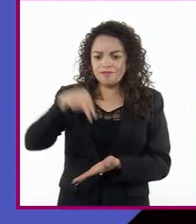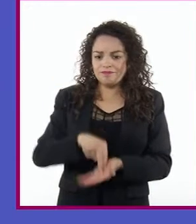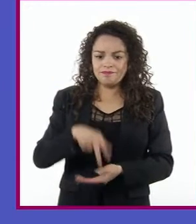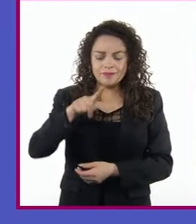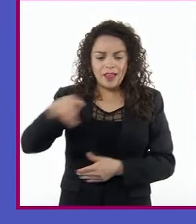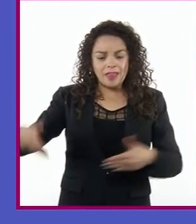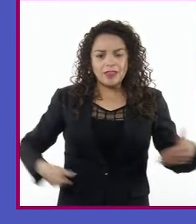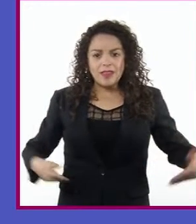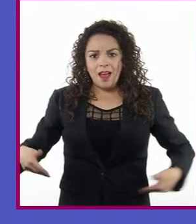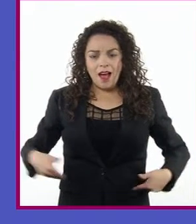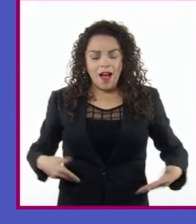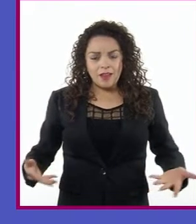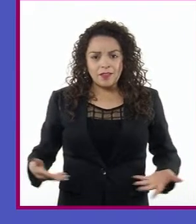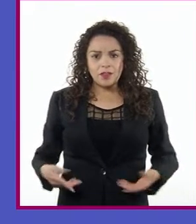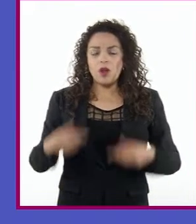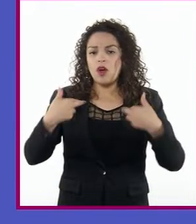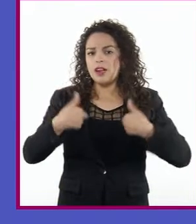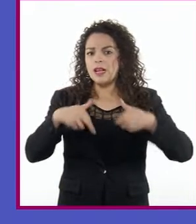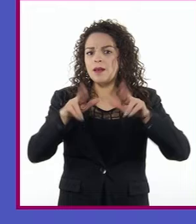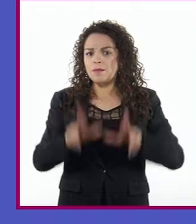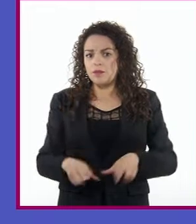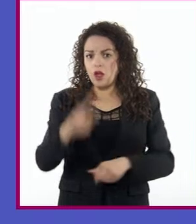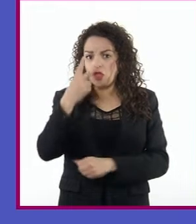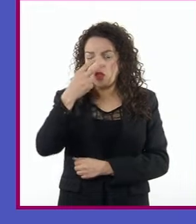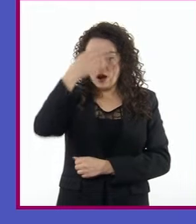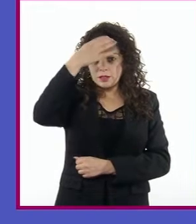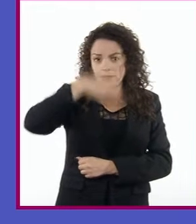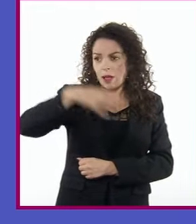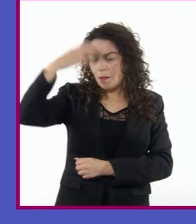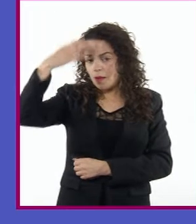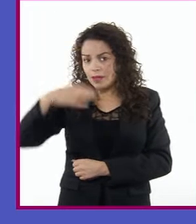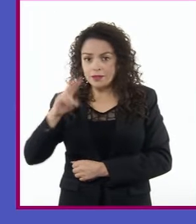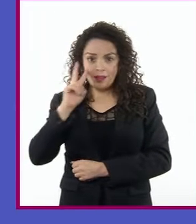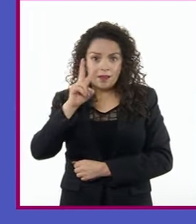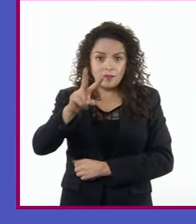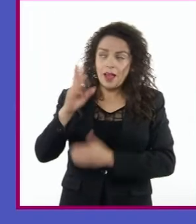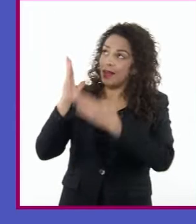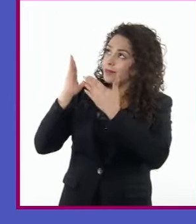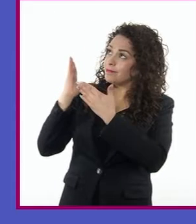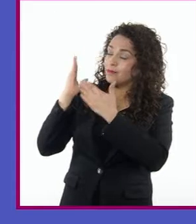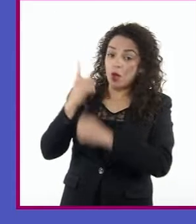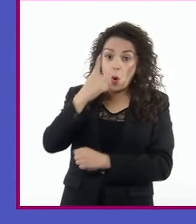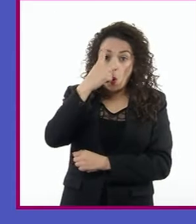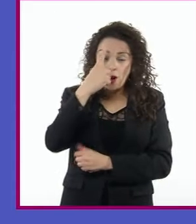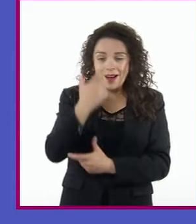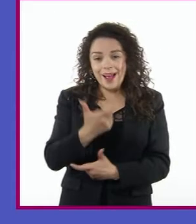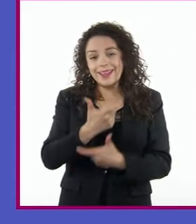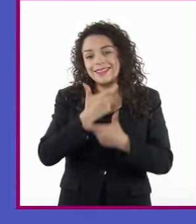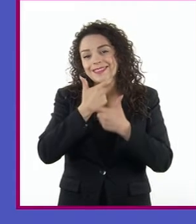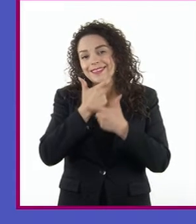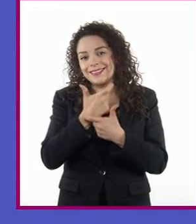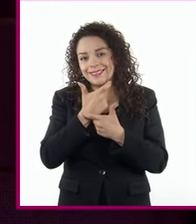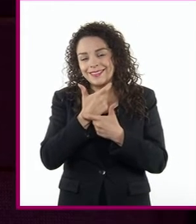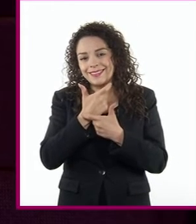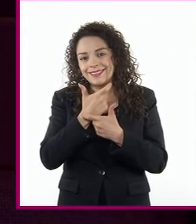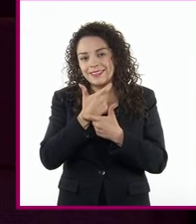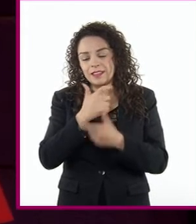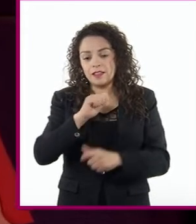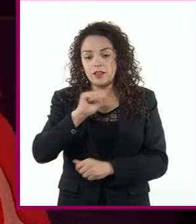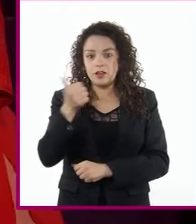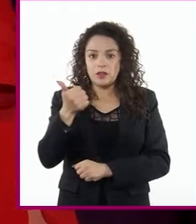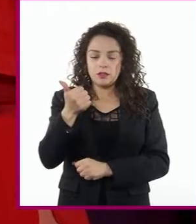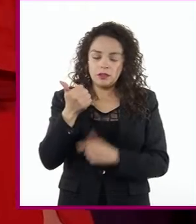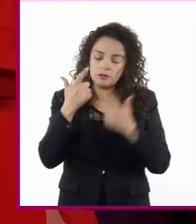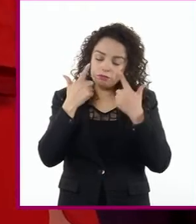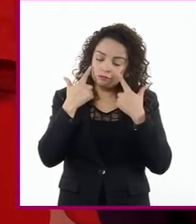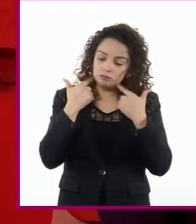El teatro está representado por dos máscaras, una que sonríe y otra que